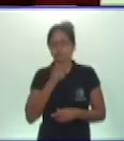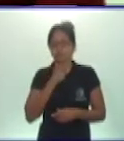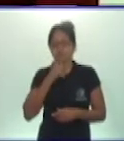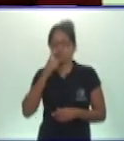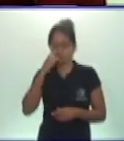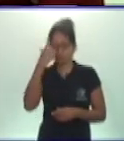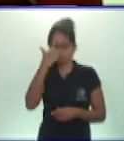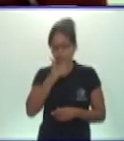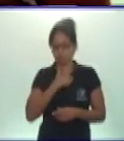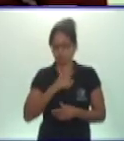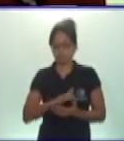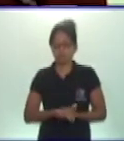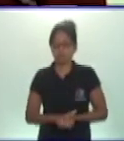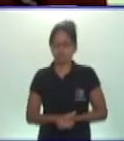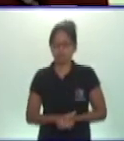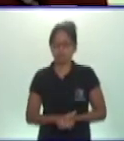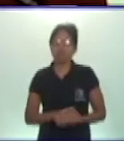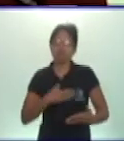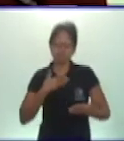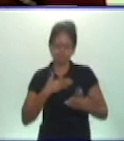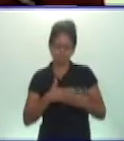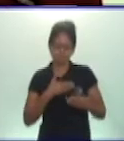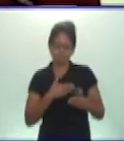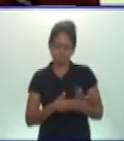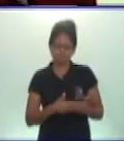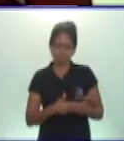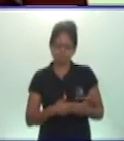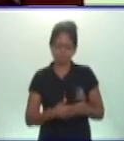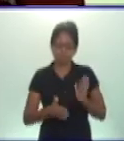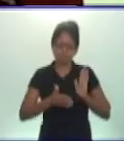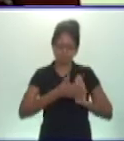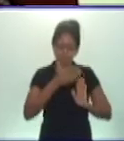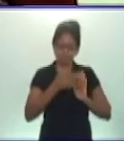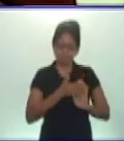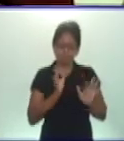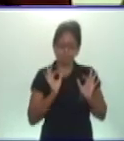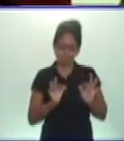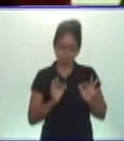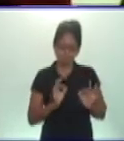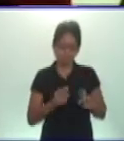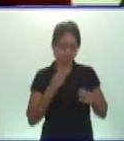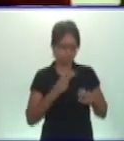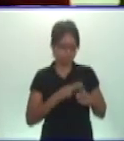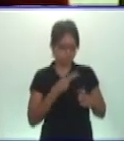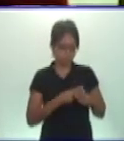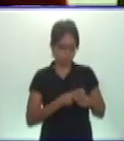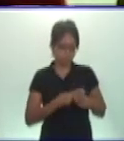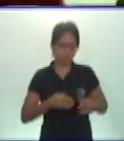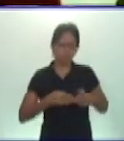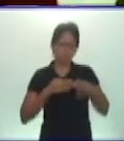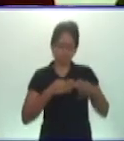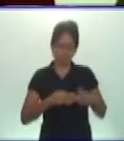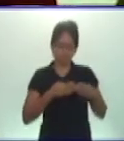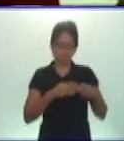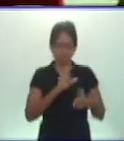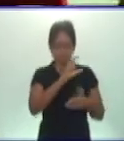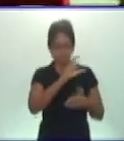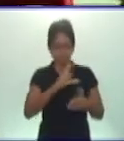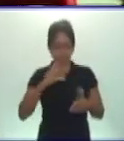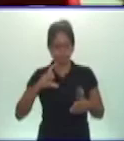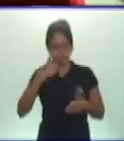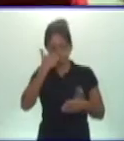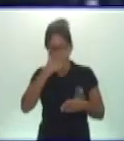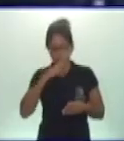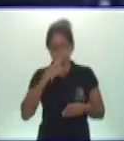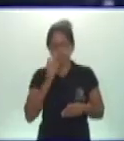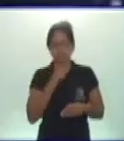La empresa constructora lleva el nombre de Puerto Carena porque es el primer nombre que tiene lo que luego se conoció como Bahía de La